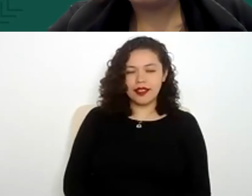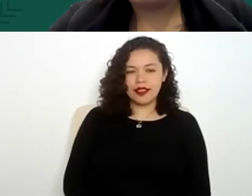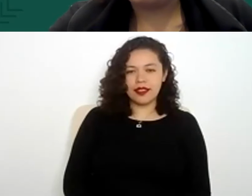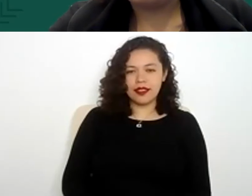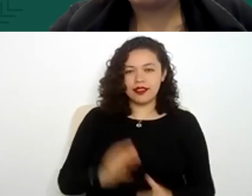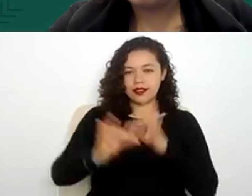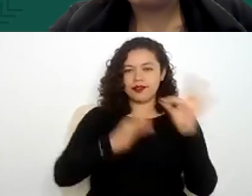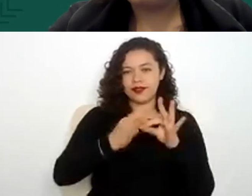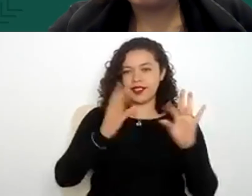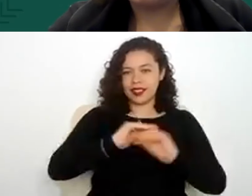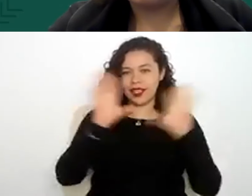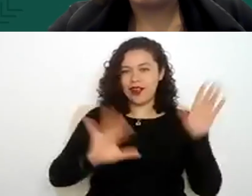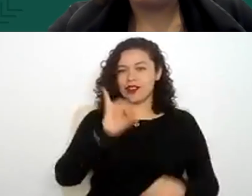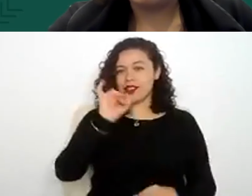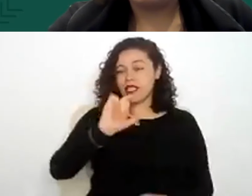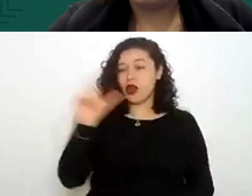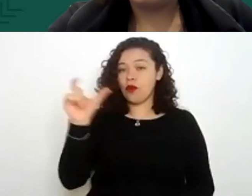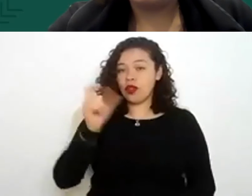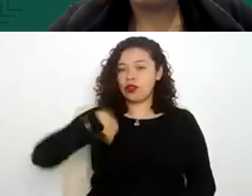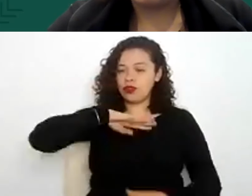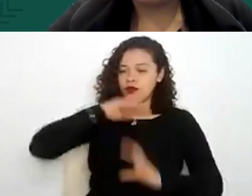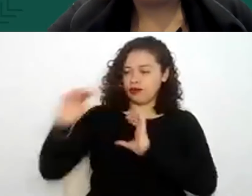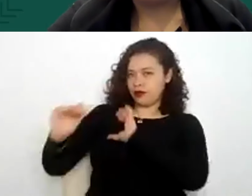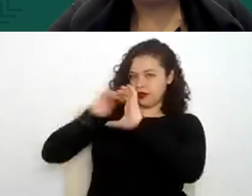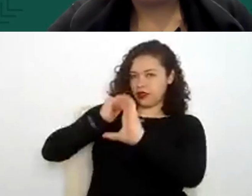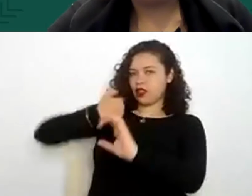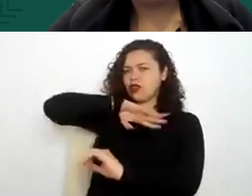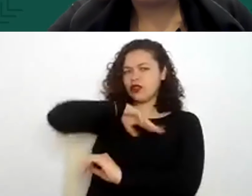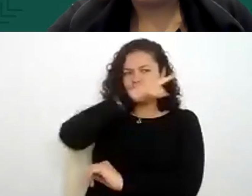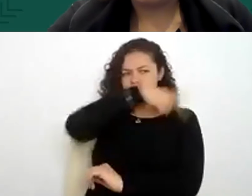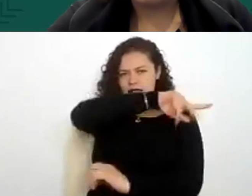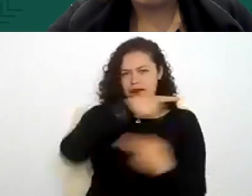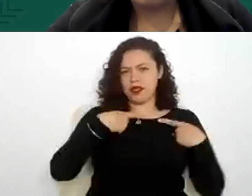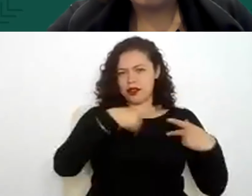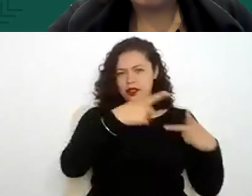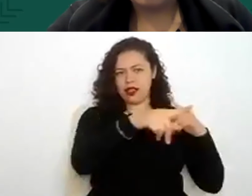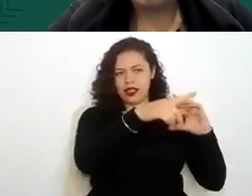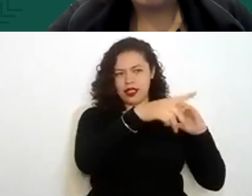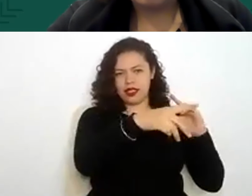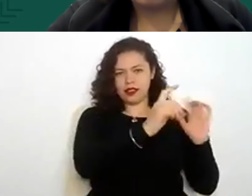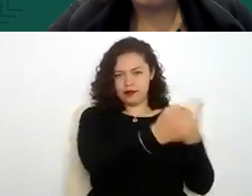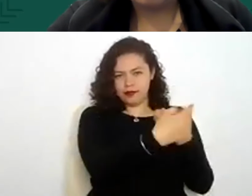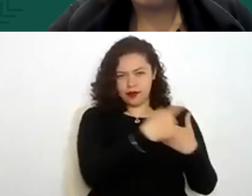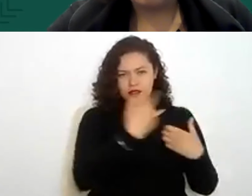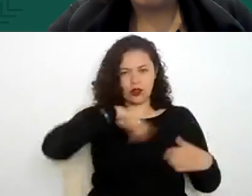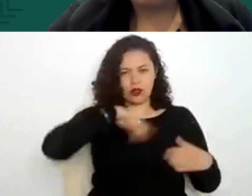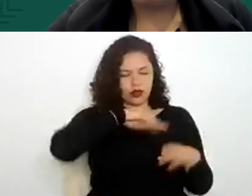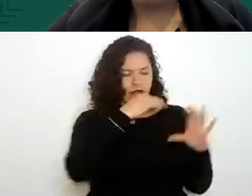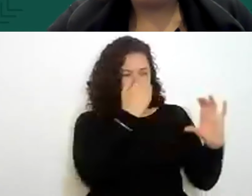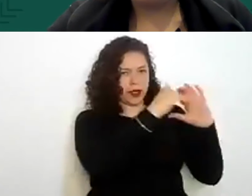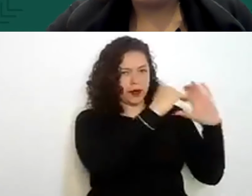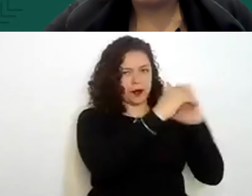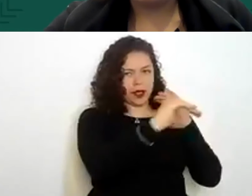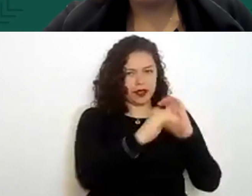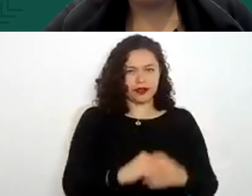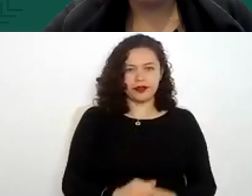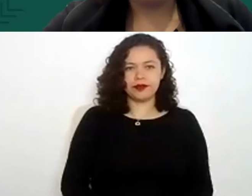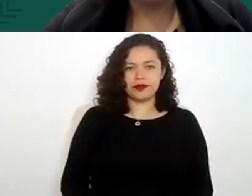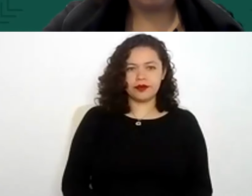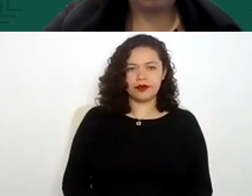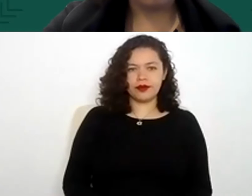Perfecto, sí, claro que sí. En cuanto lo recibamos, se los compartimos a todas las personas que estuvieron aquí con nosotros. Sí, yo te lo